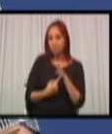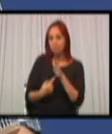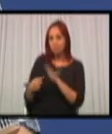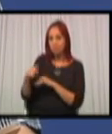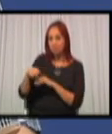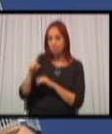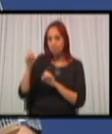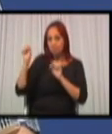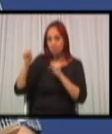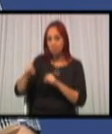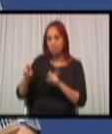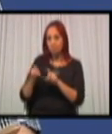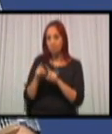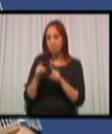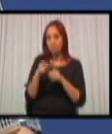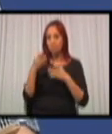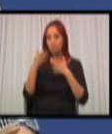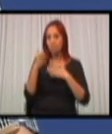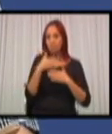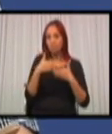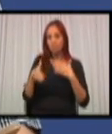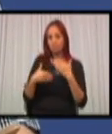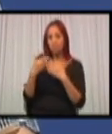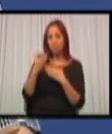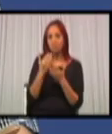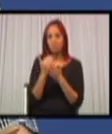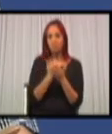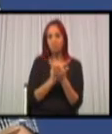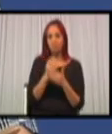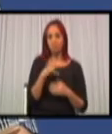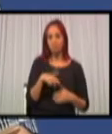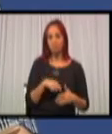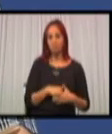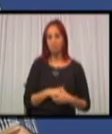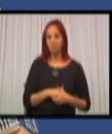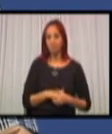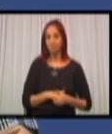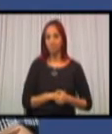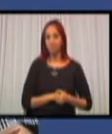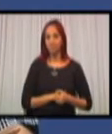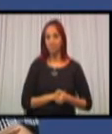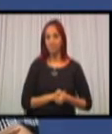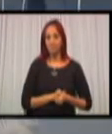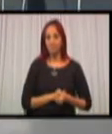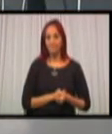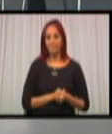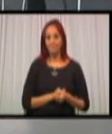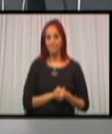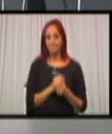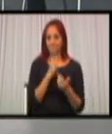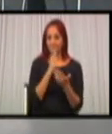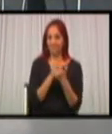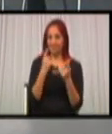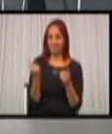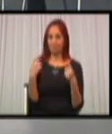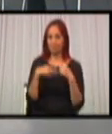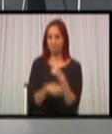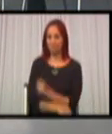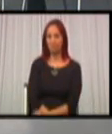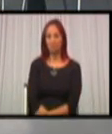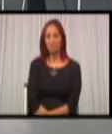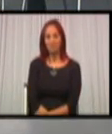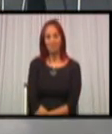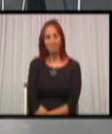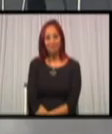y poder designar todos estos recuerdos a ellos. Vamos a la pausa y ya regresamos.